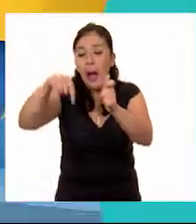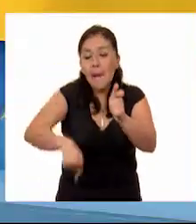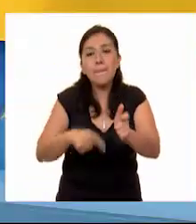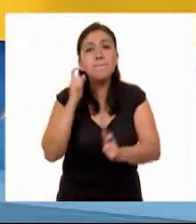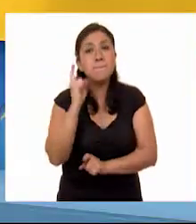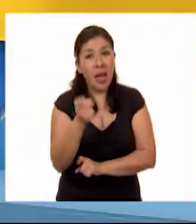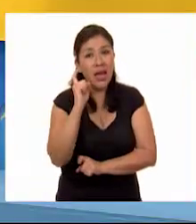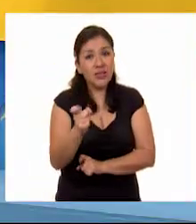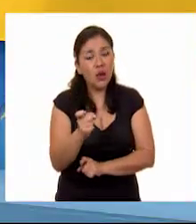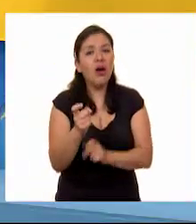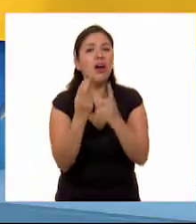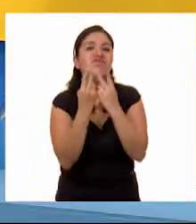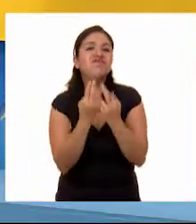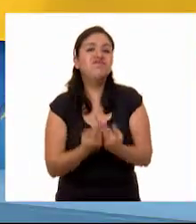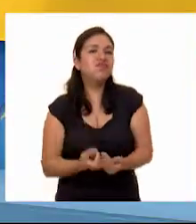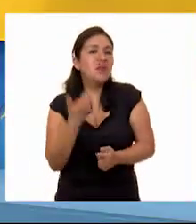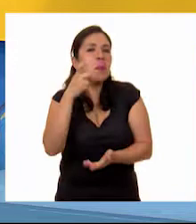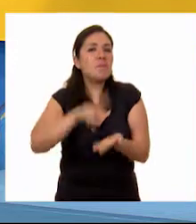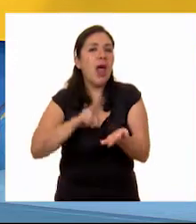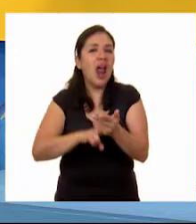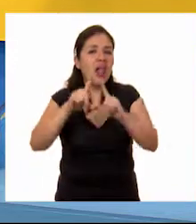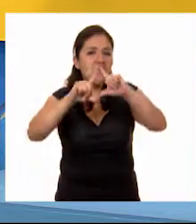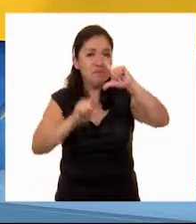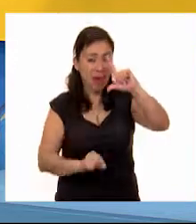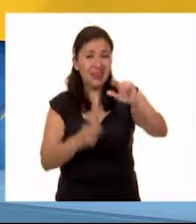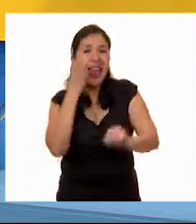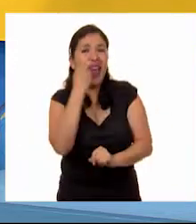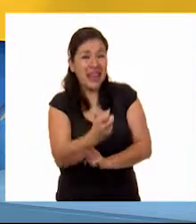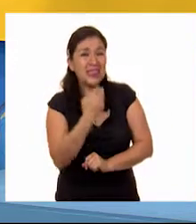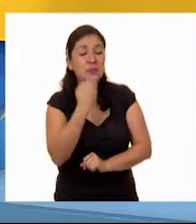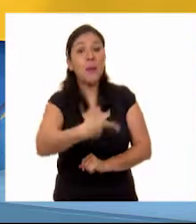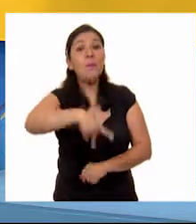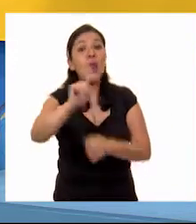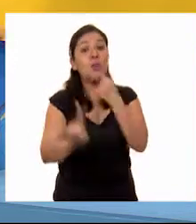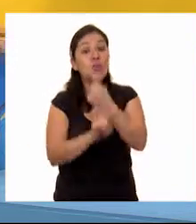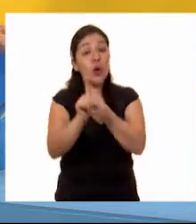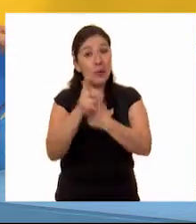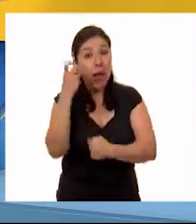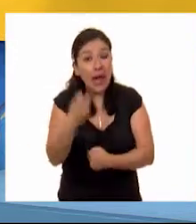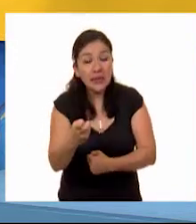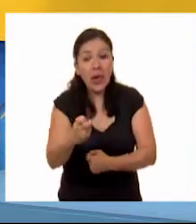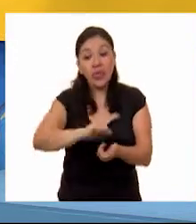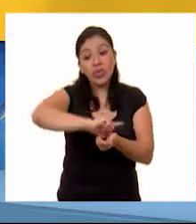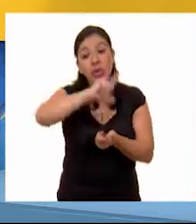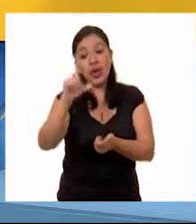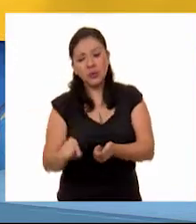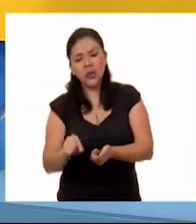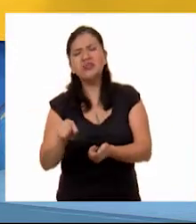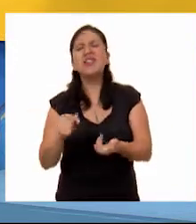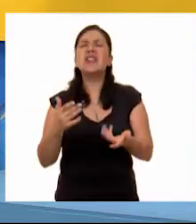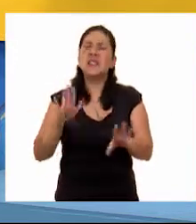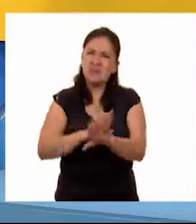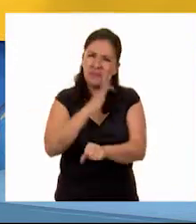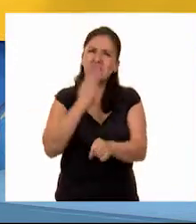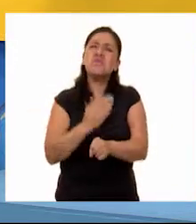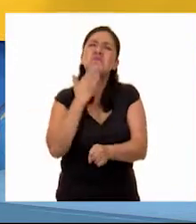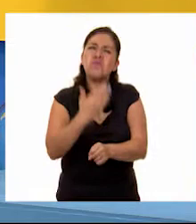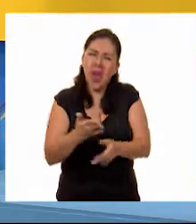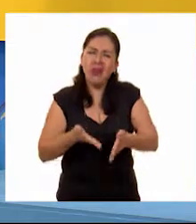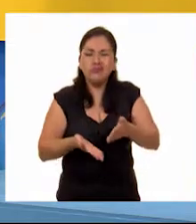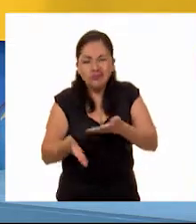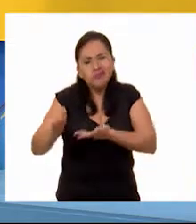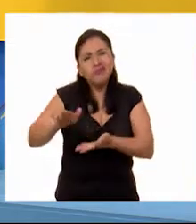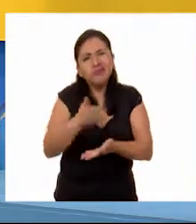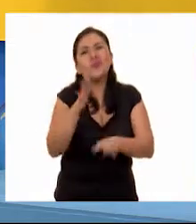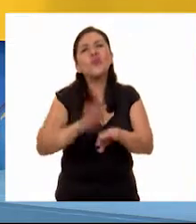Es correcto, Jenny. Lo bueno fue que las consecuencias de esta crisis fueron, en parte, llevaderas debido a que en ese momento